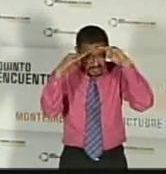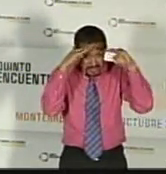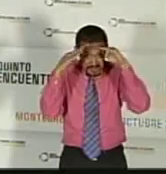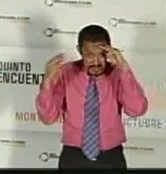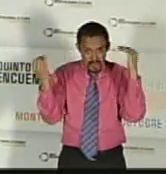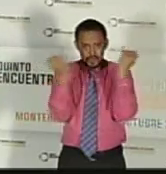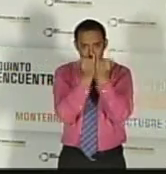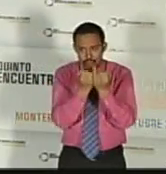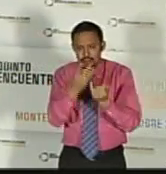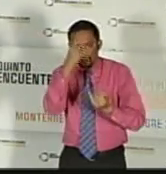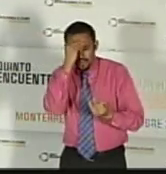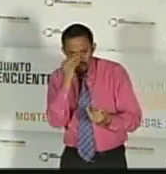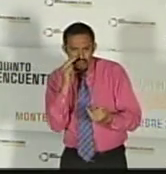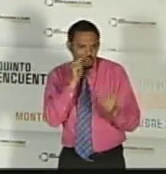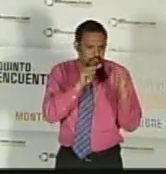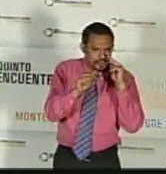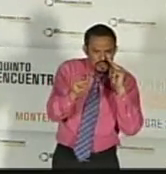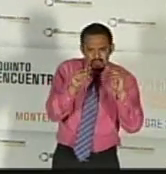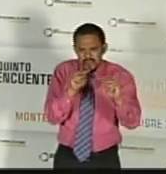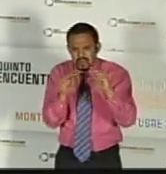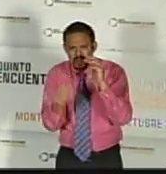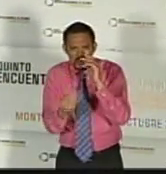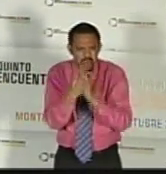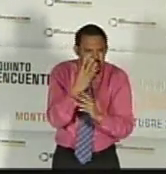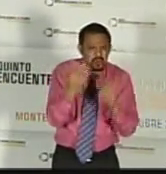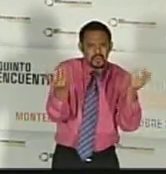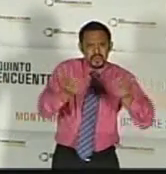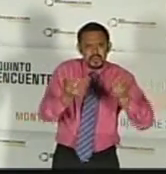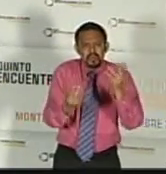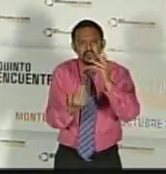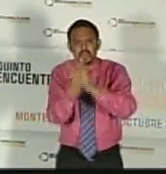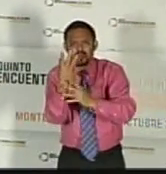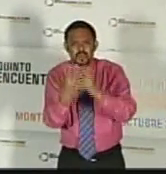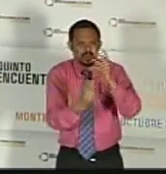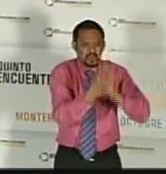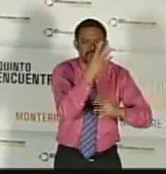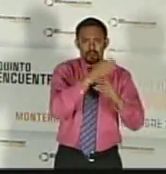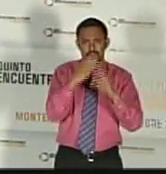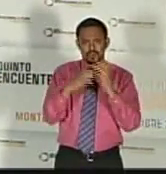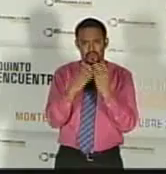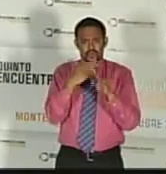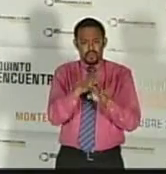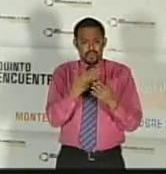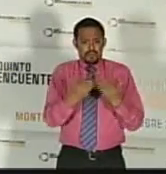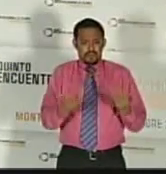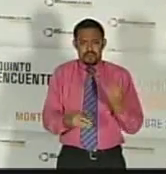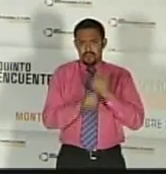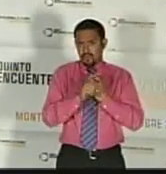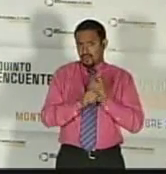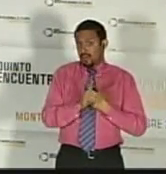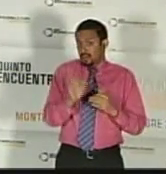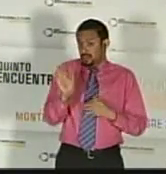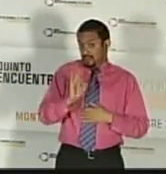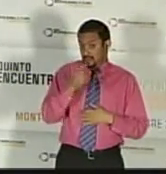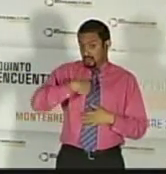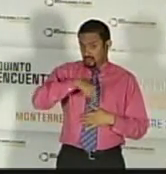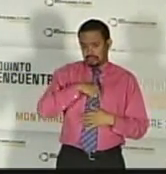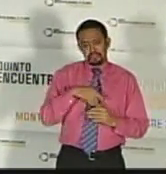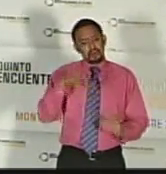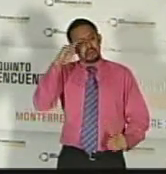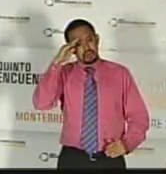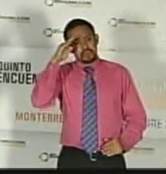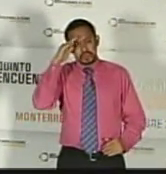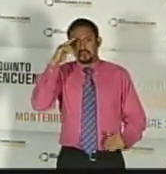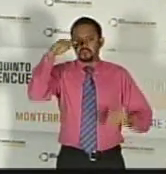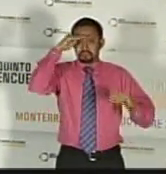aprendiendo de lo que ya está surgiendo y emergiendo en respuesta a la crisis? Tal vez podríamos cambiar